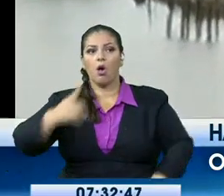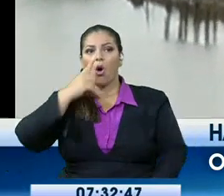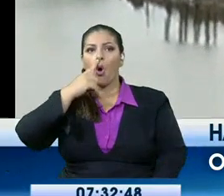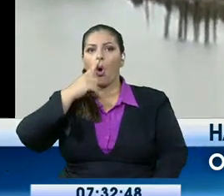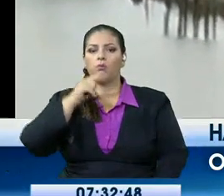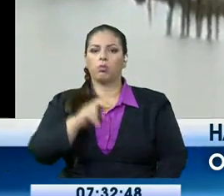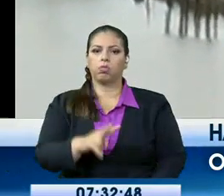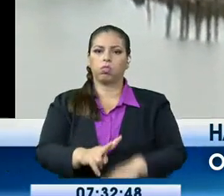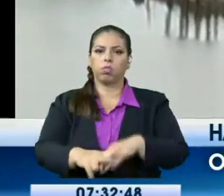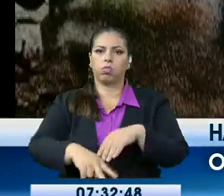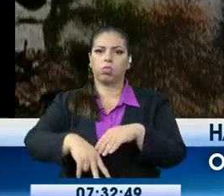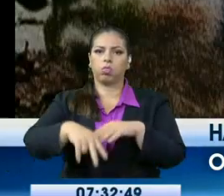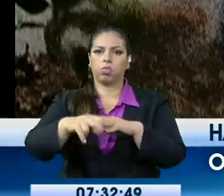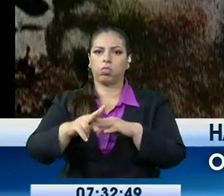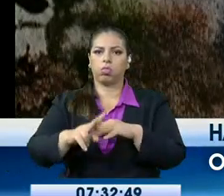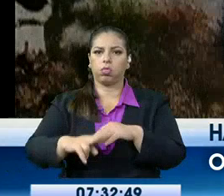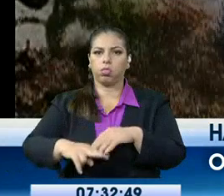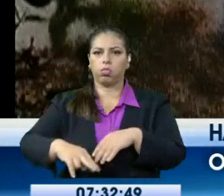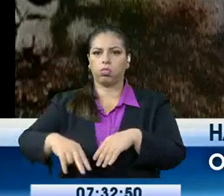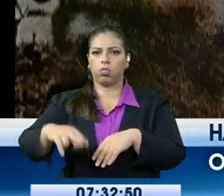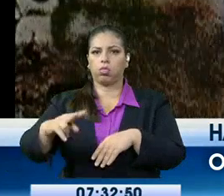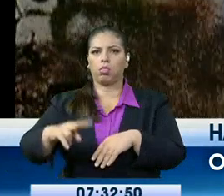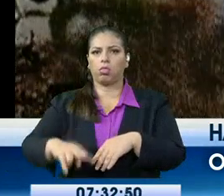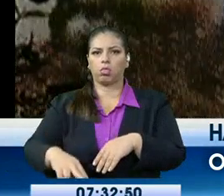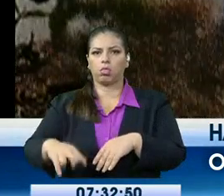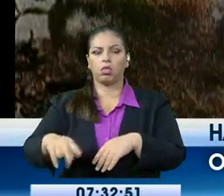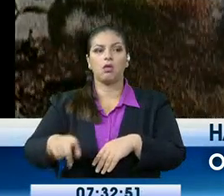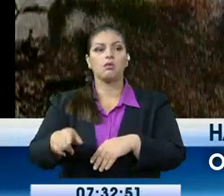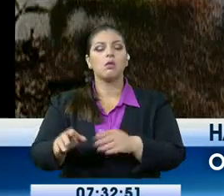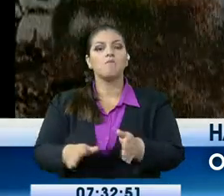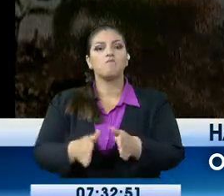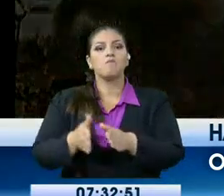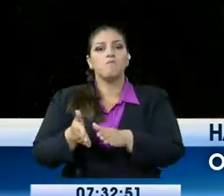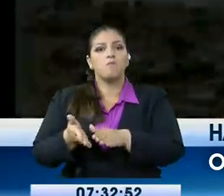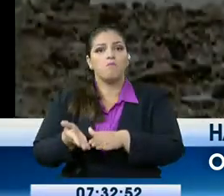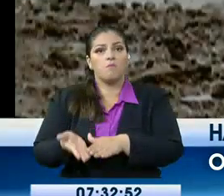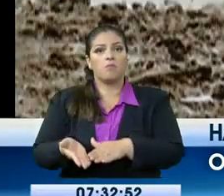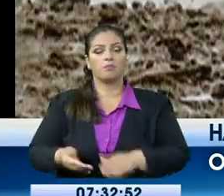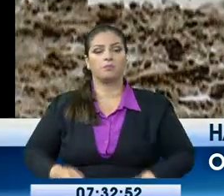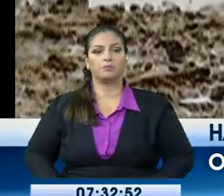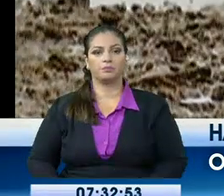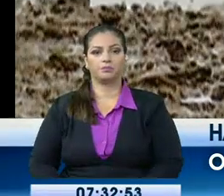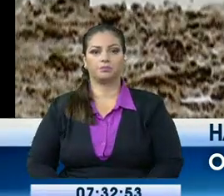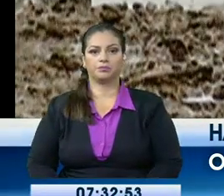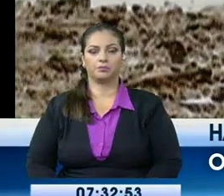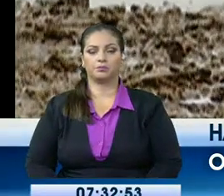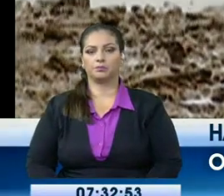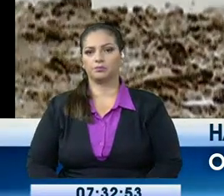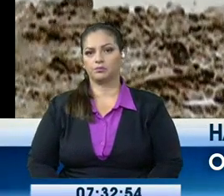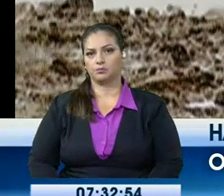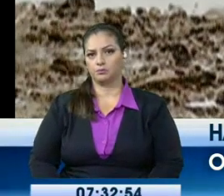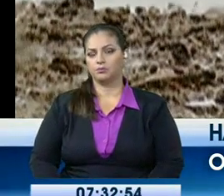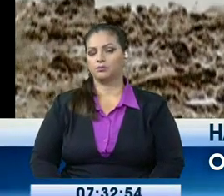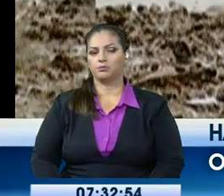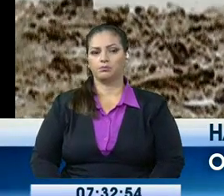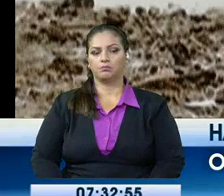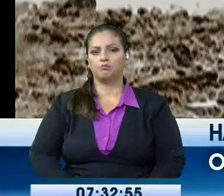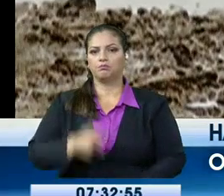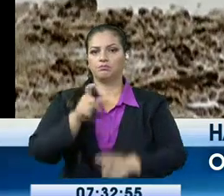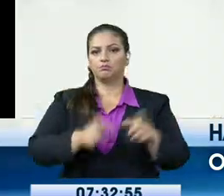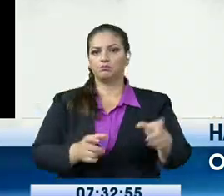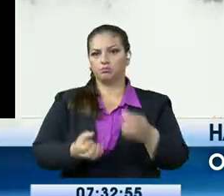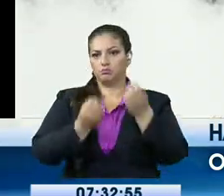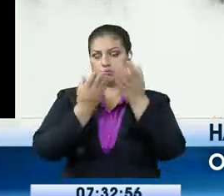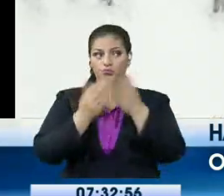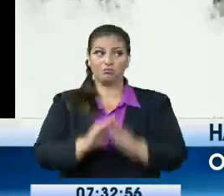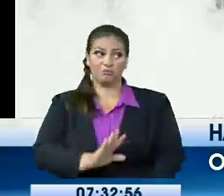antes se encontraba libando con otros sujetos en la zona. De ahí que, según versiones de los habitantes, ellos hicieron una apuesta y